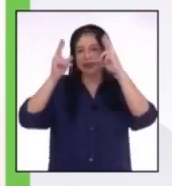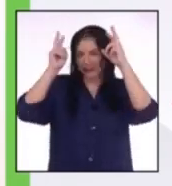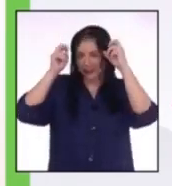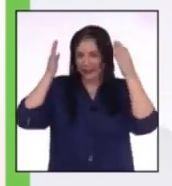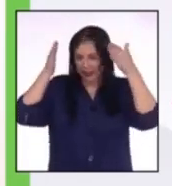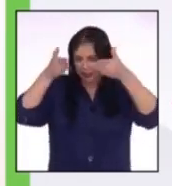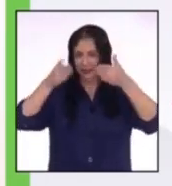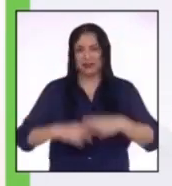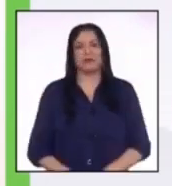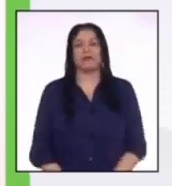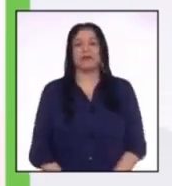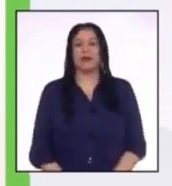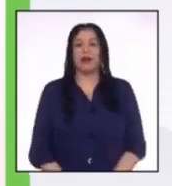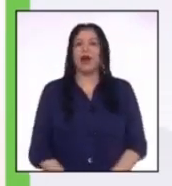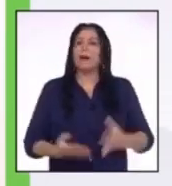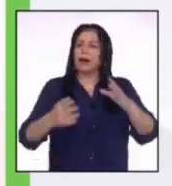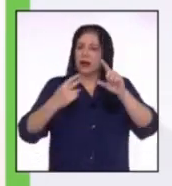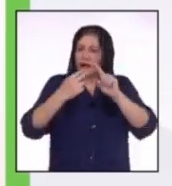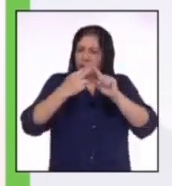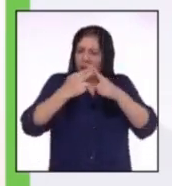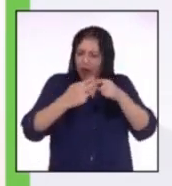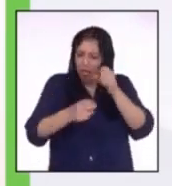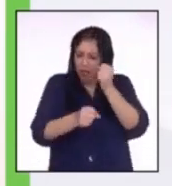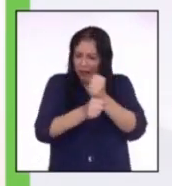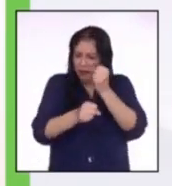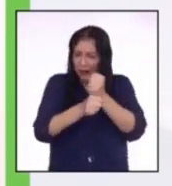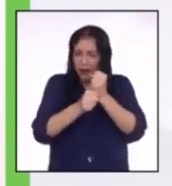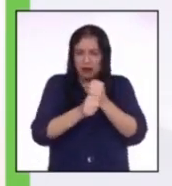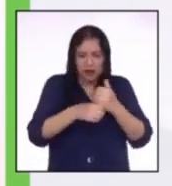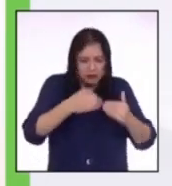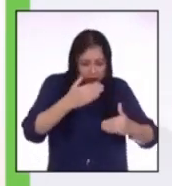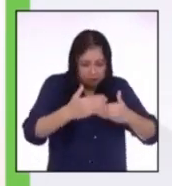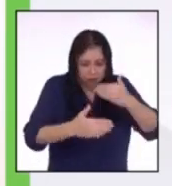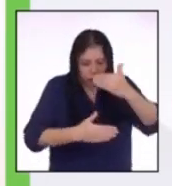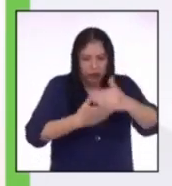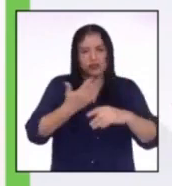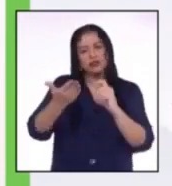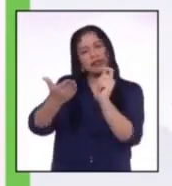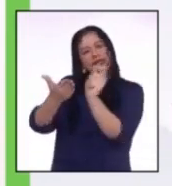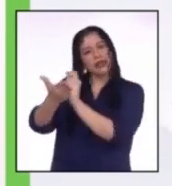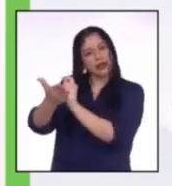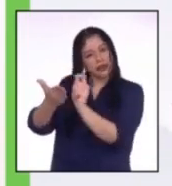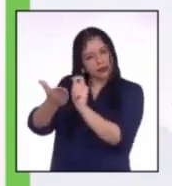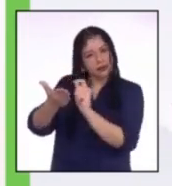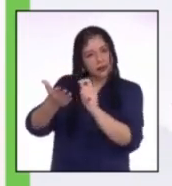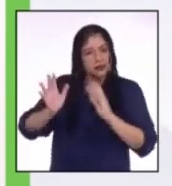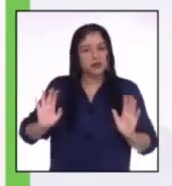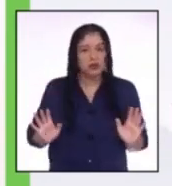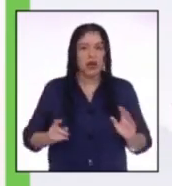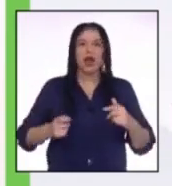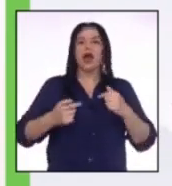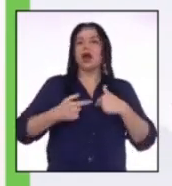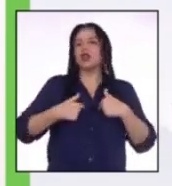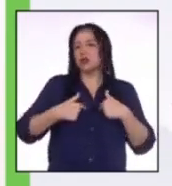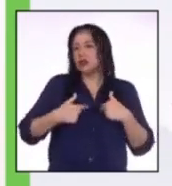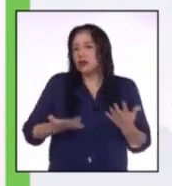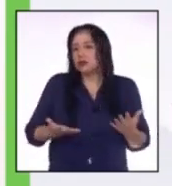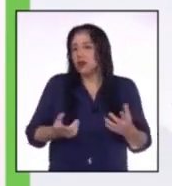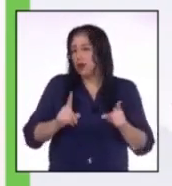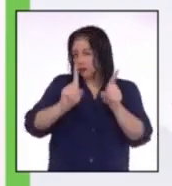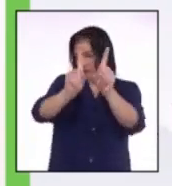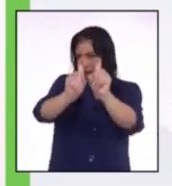tema para comenzar a trabajar en el proceso de escritura voy a hacerles una